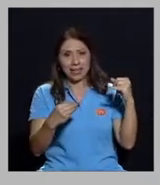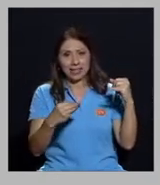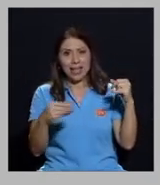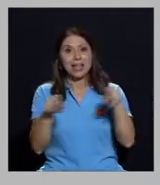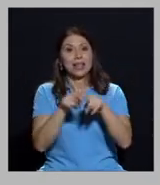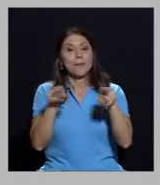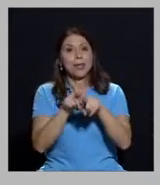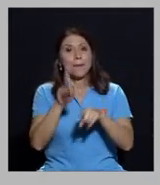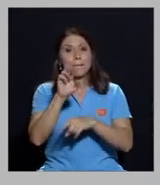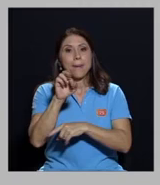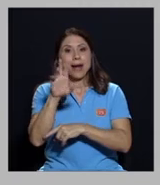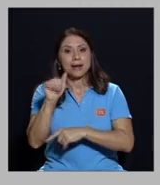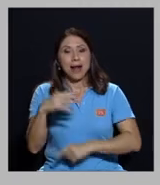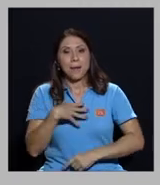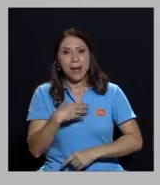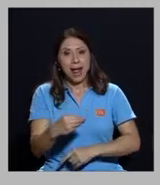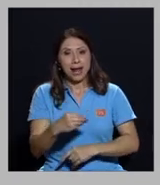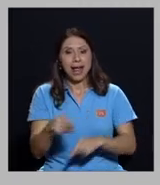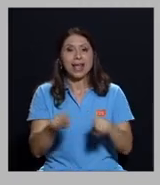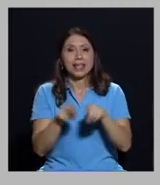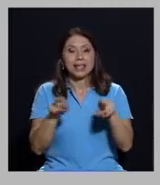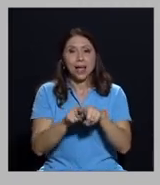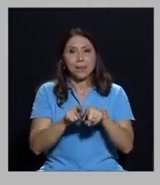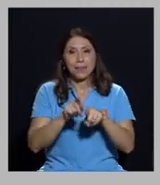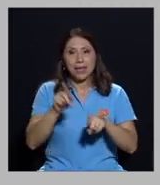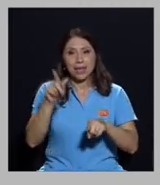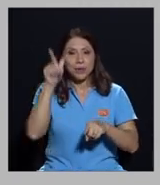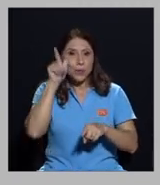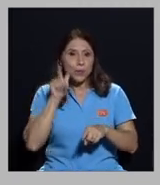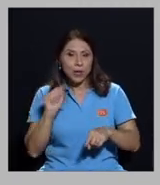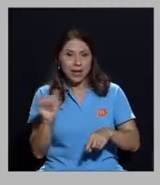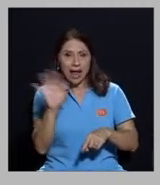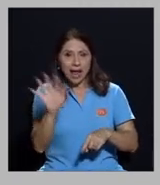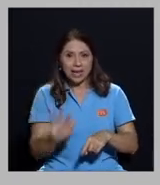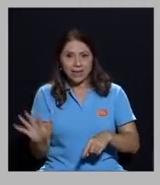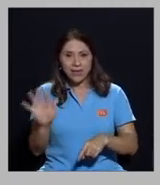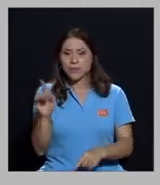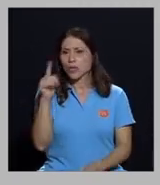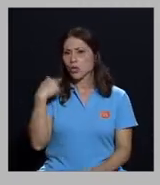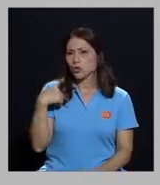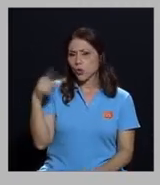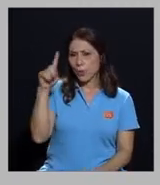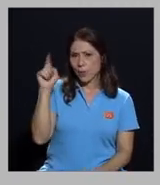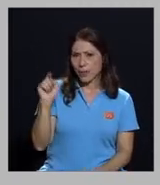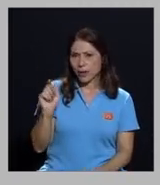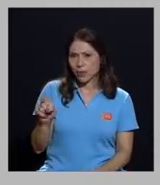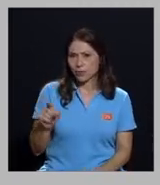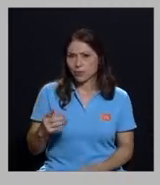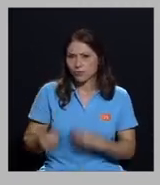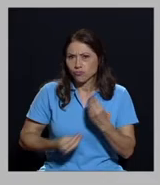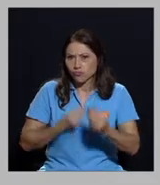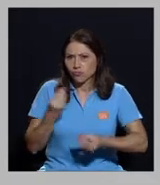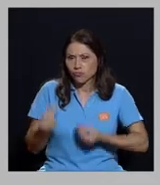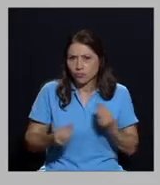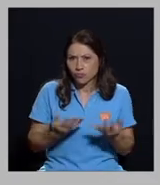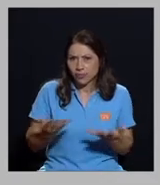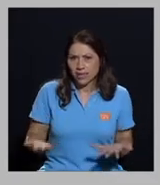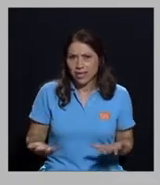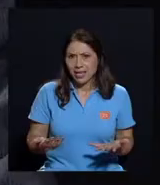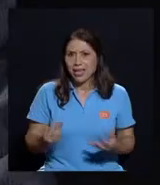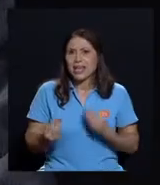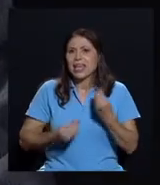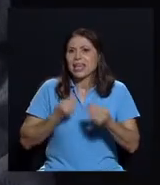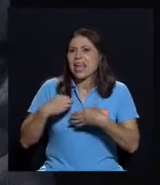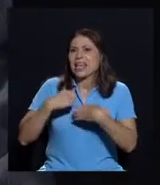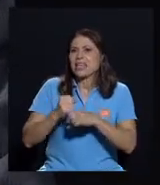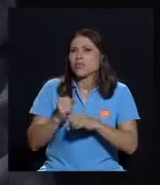caribe yo don carlos la pregunta es que hizo viendo el aura que